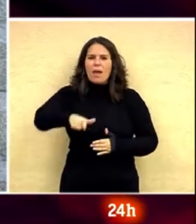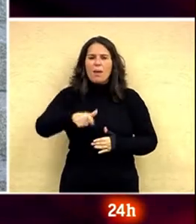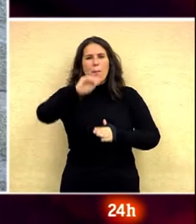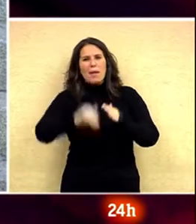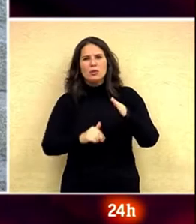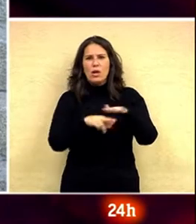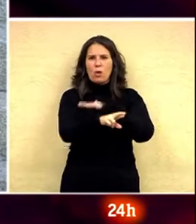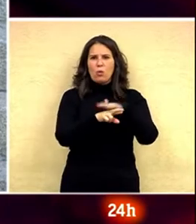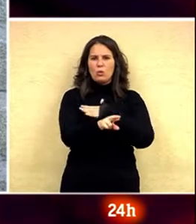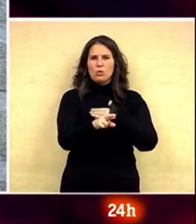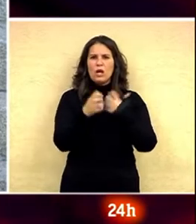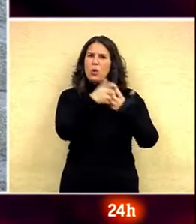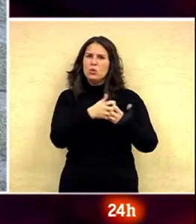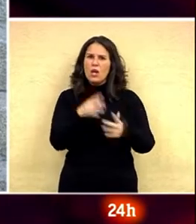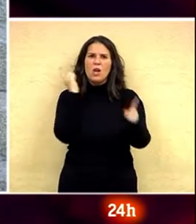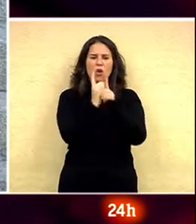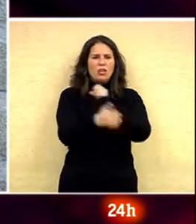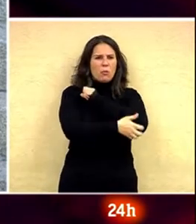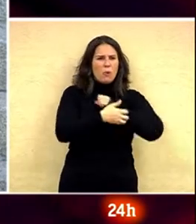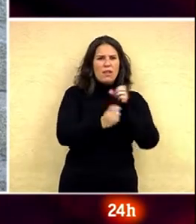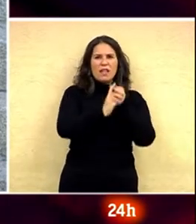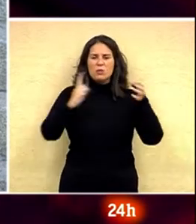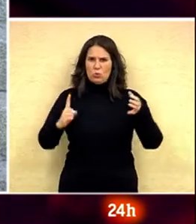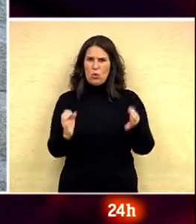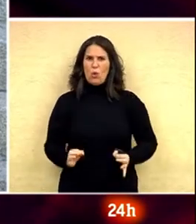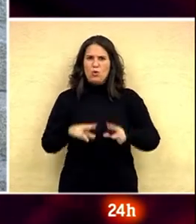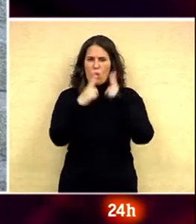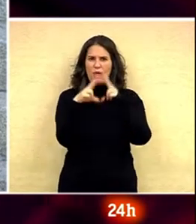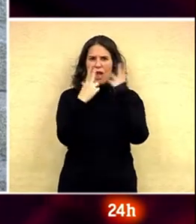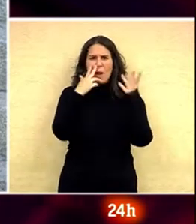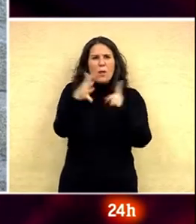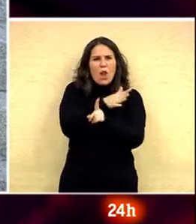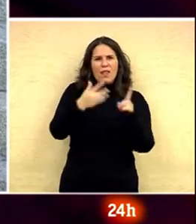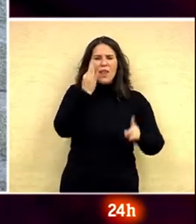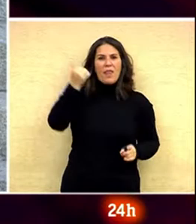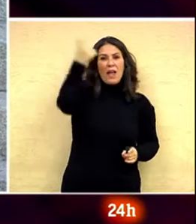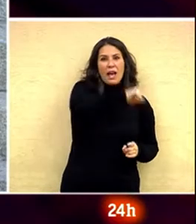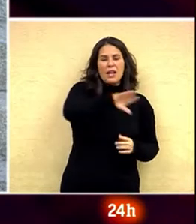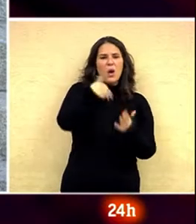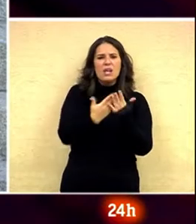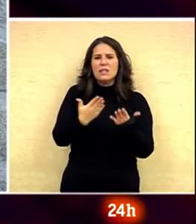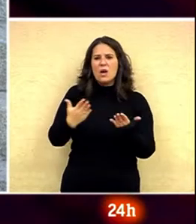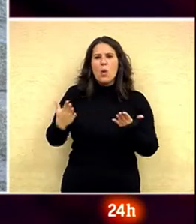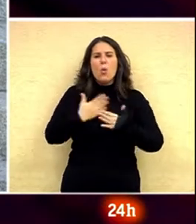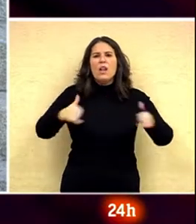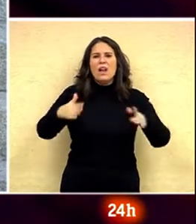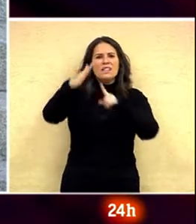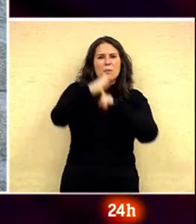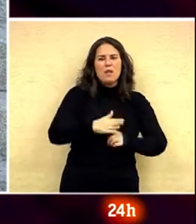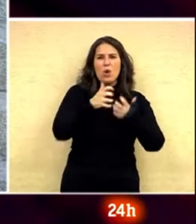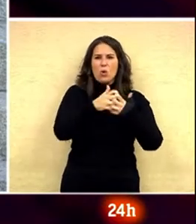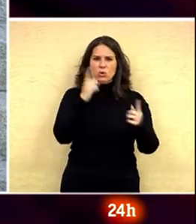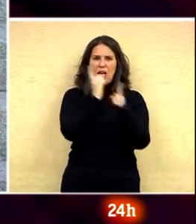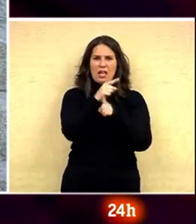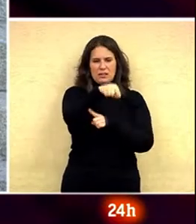tienen menos recursos, que lucháis contra la pobreza y la exclusión, contra la violencia de género y contra todas las